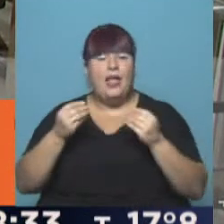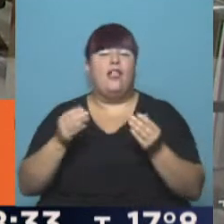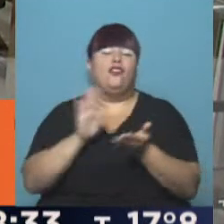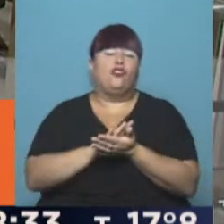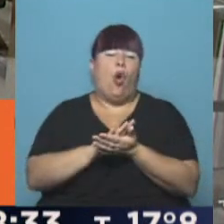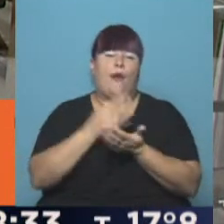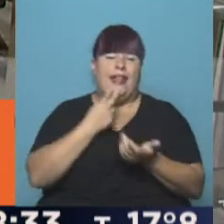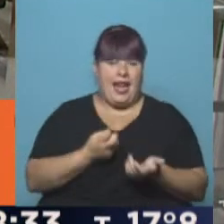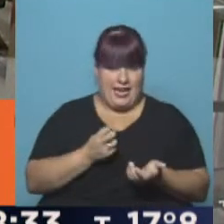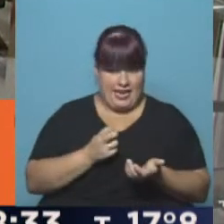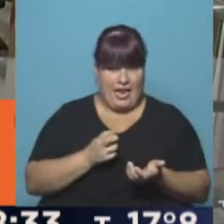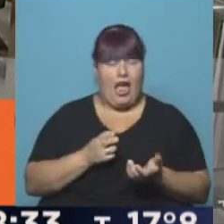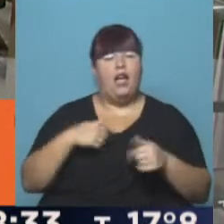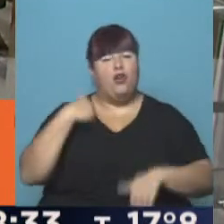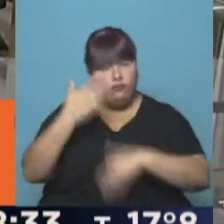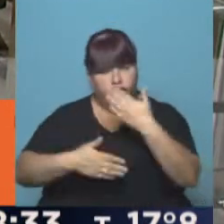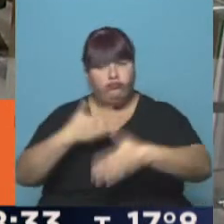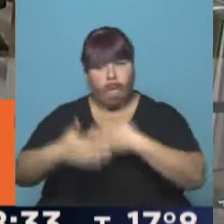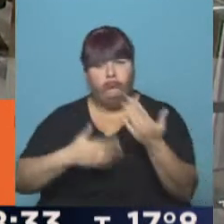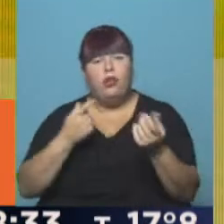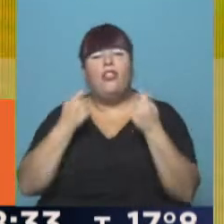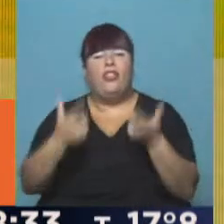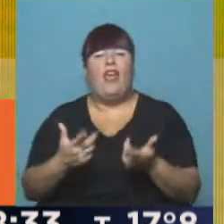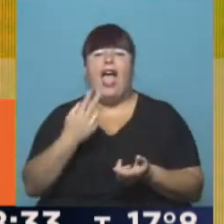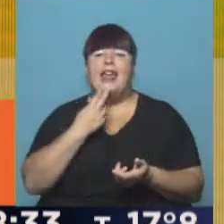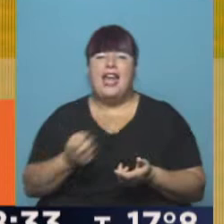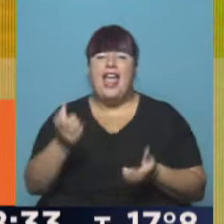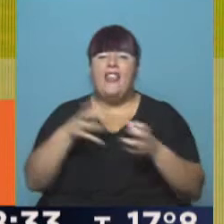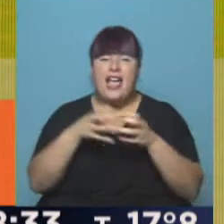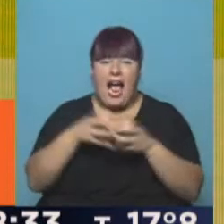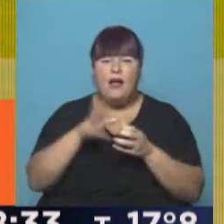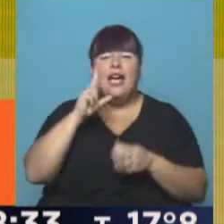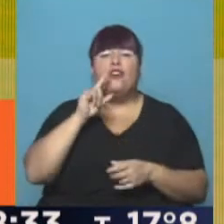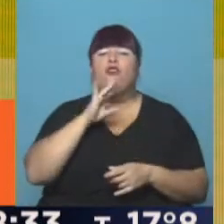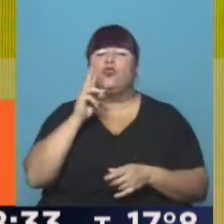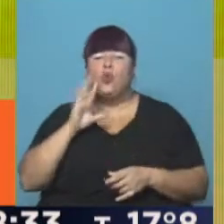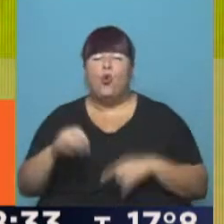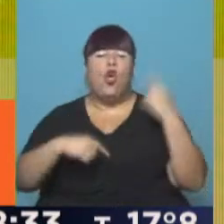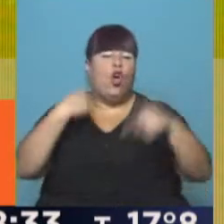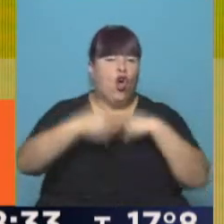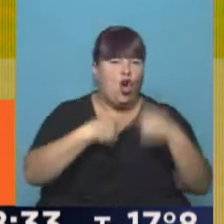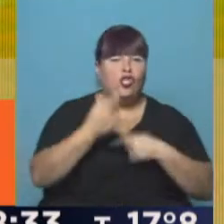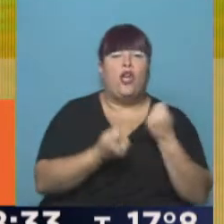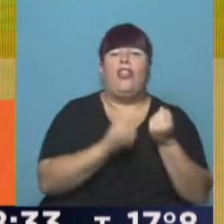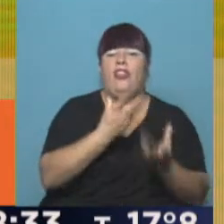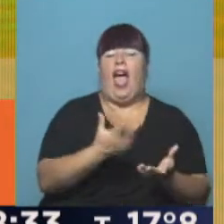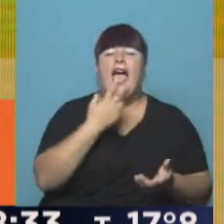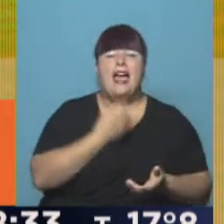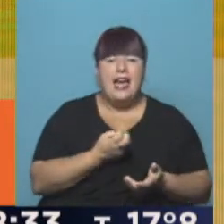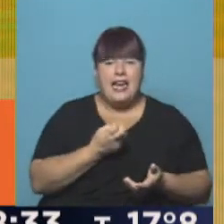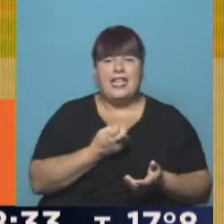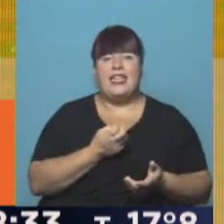punto de vista energético estamos avanzando con la generación de energía carbón en río turbio se está avanzando con la generación de energía